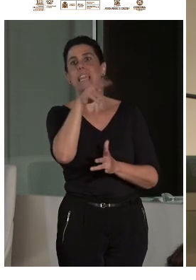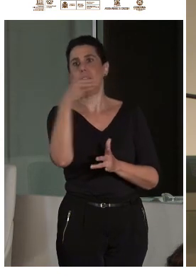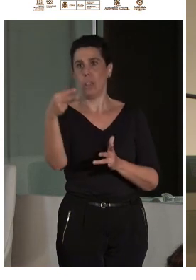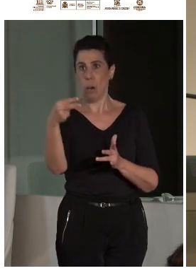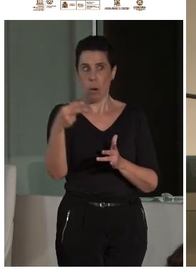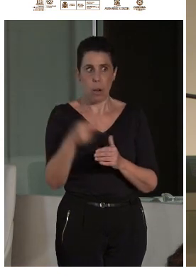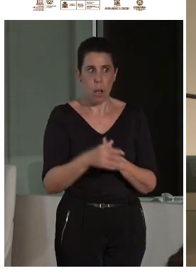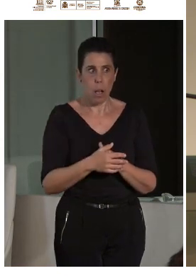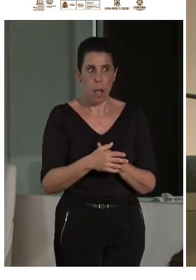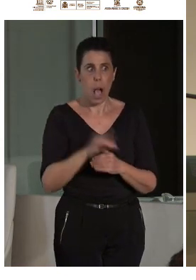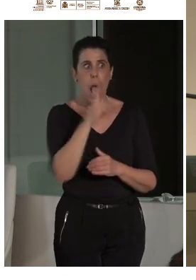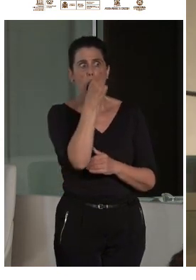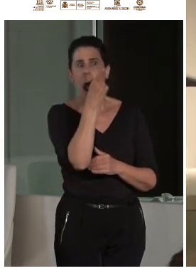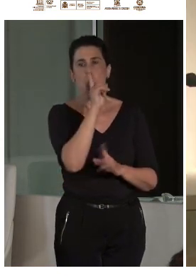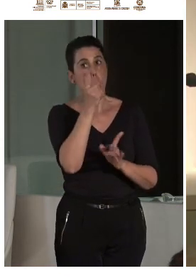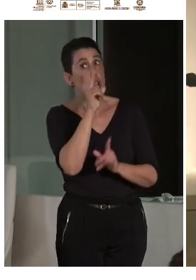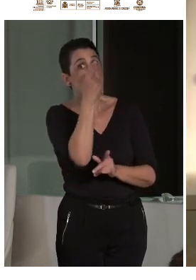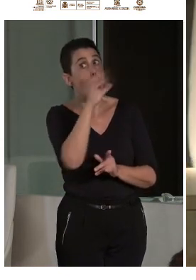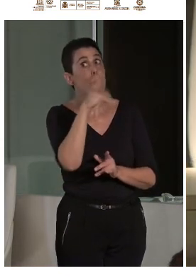1.500, 1.800. Ah, pues las dos eran.